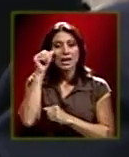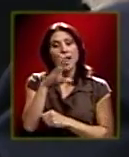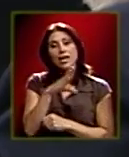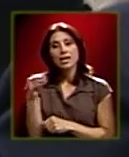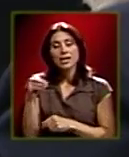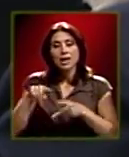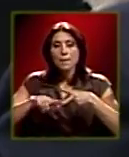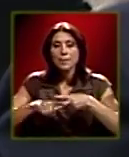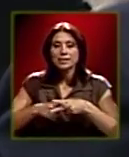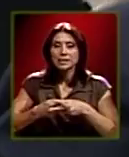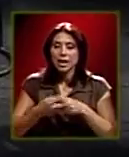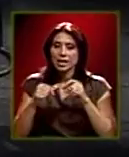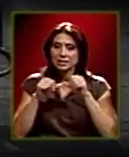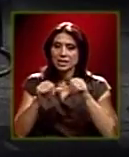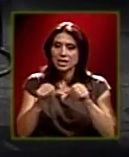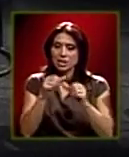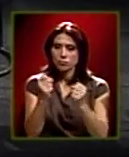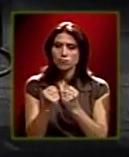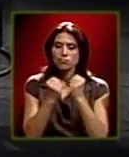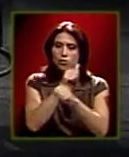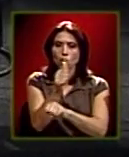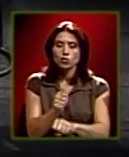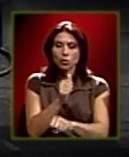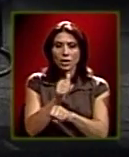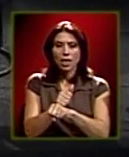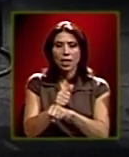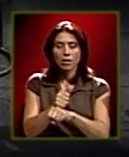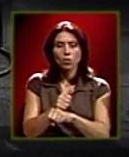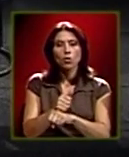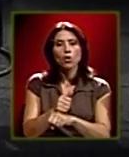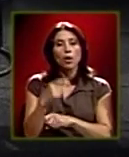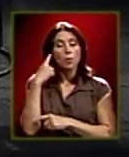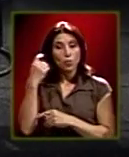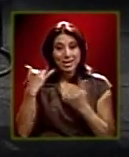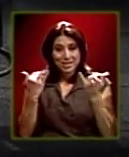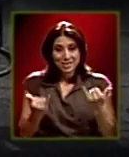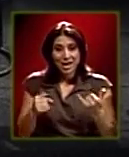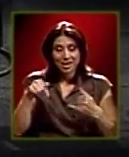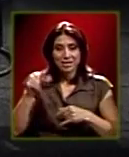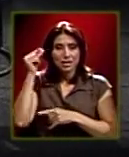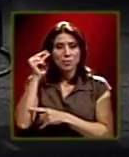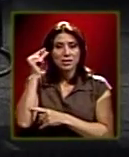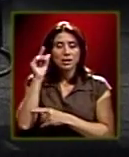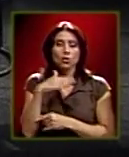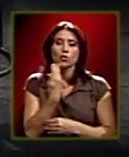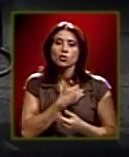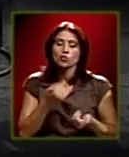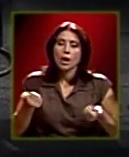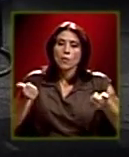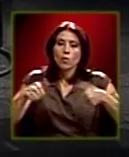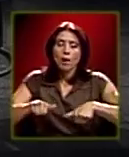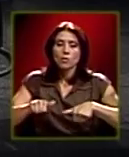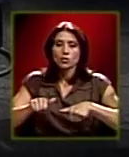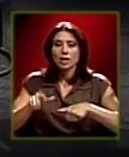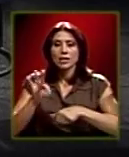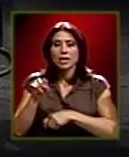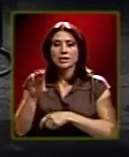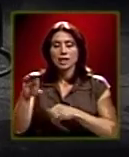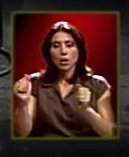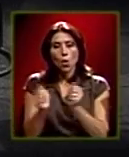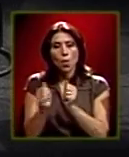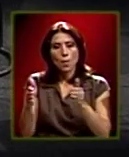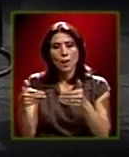a seguir consolidando, porque me parece importante recordar que ya en esta administración aprobamos el tratado con Panamá, que